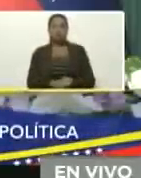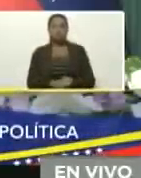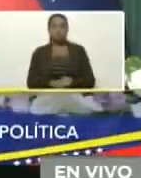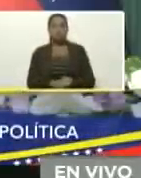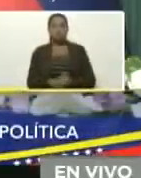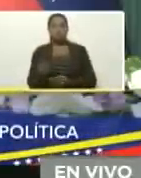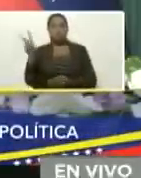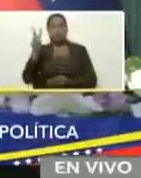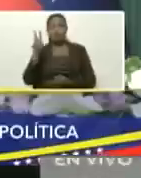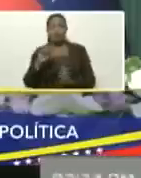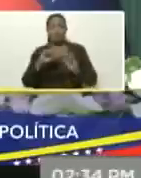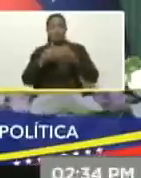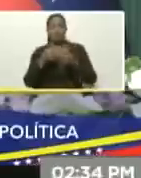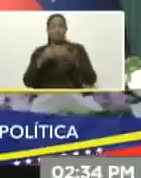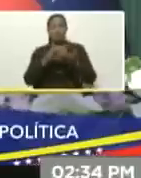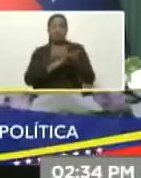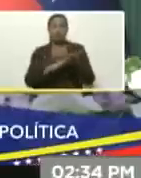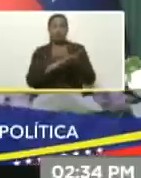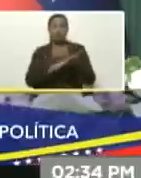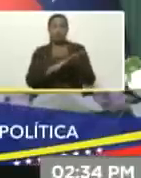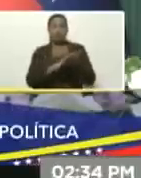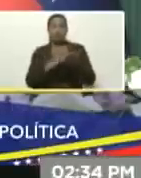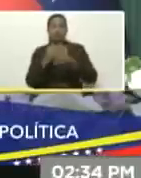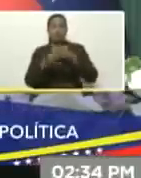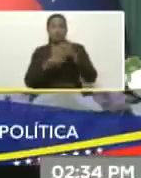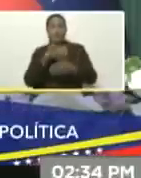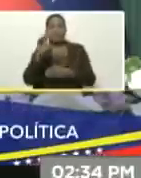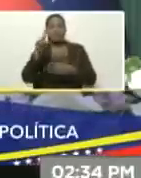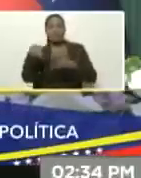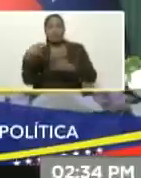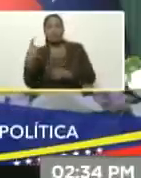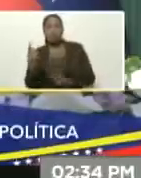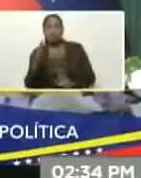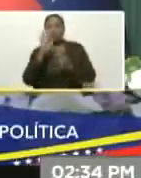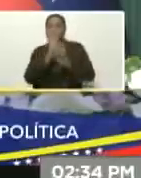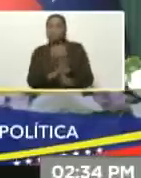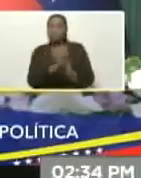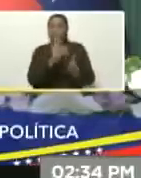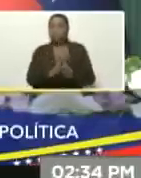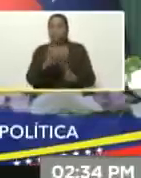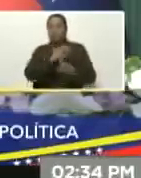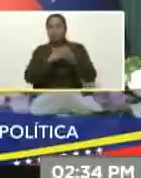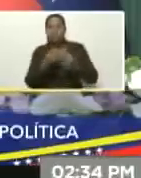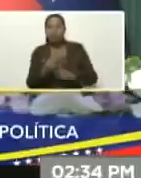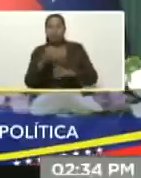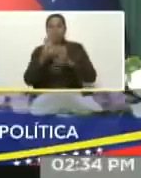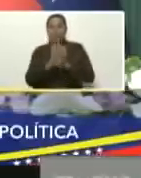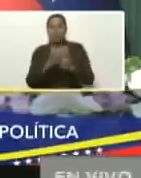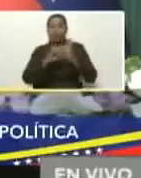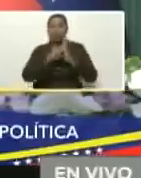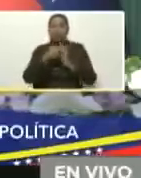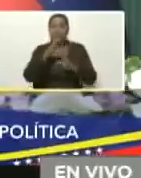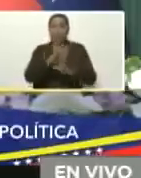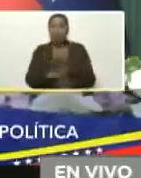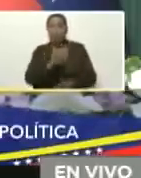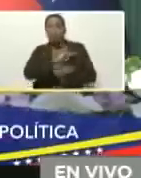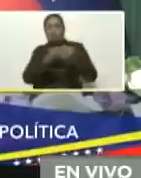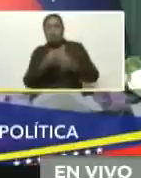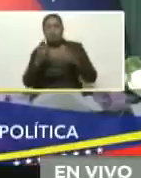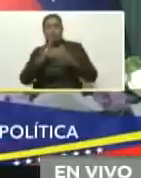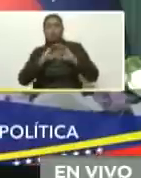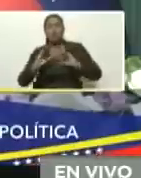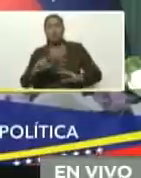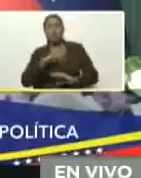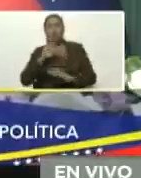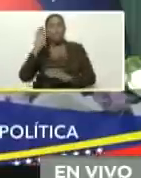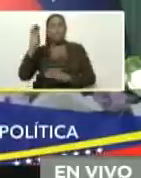Venezuela empieza a recuperarse integralmente como país después de ser sometida a una tortura. El cuerpo de nuestro país